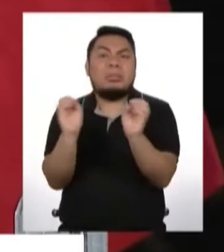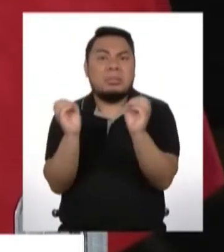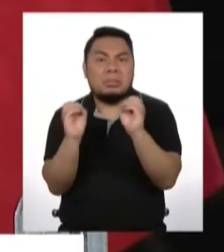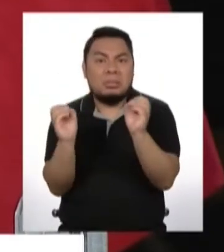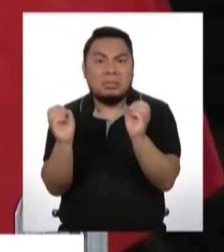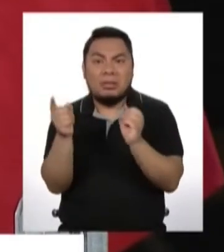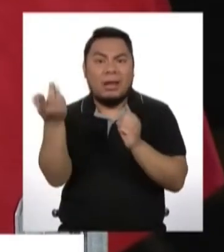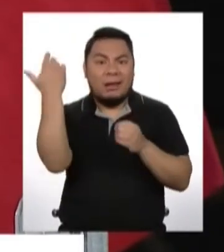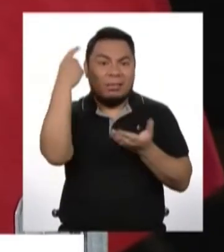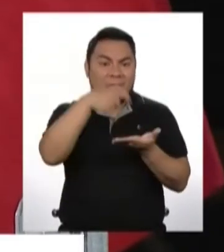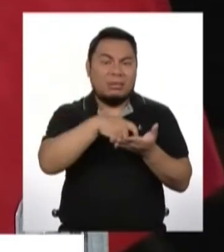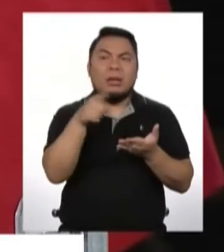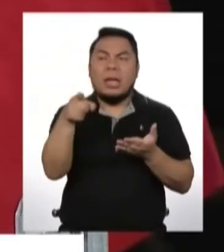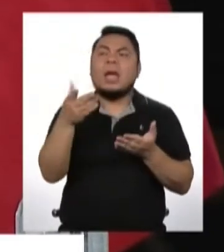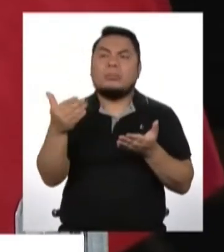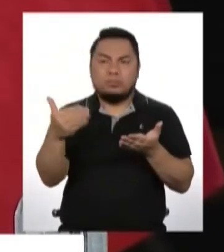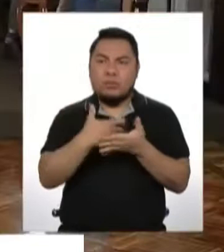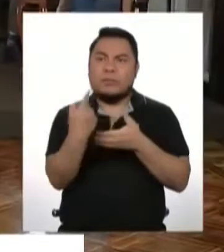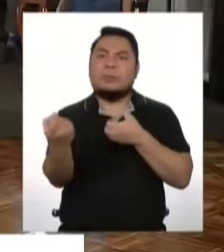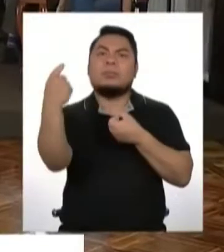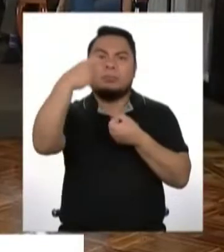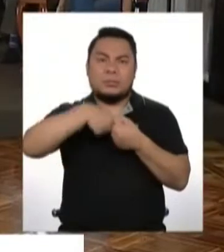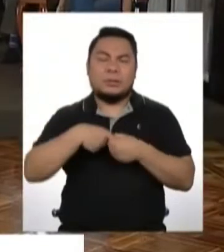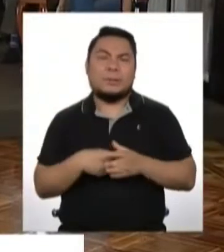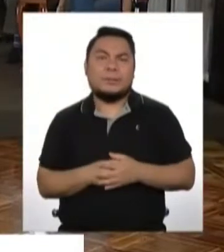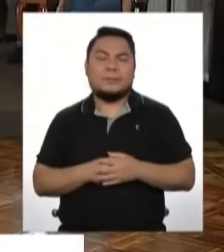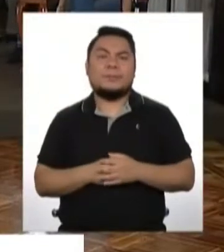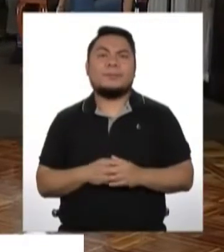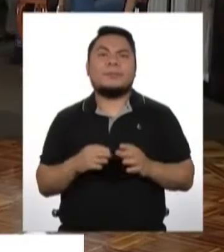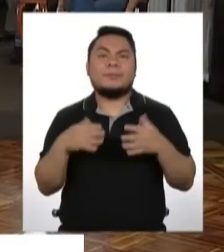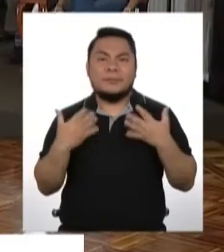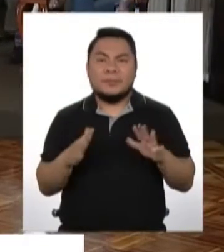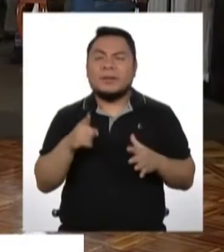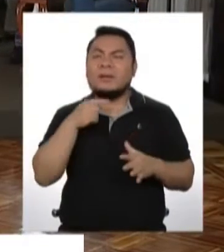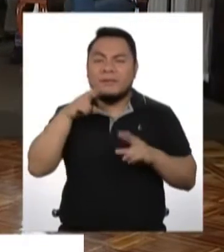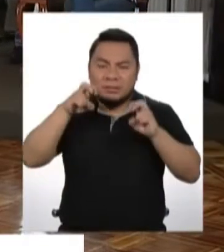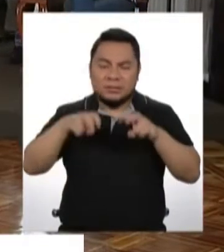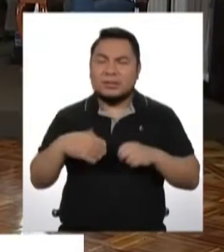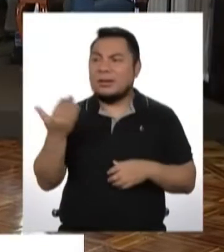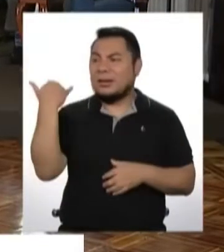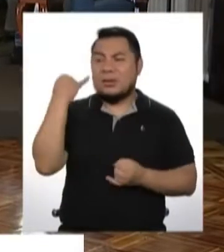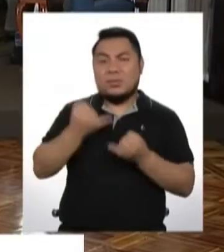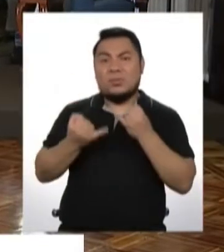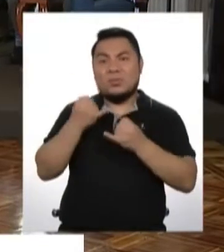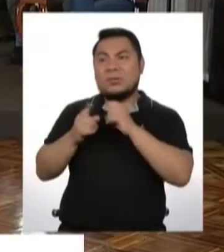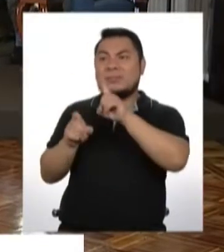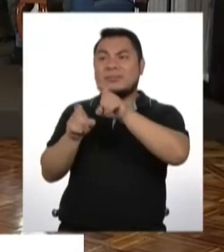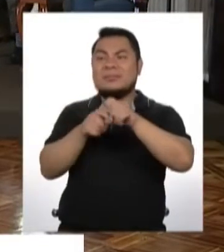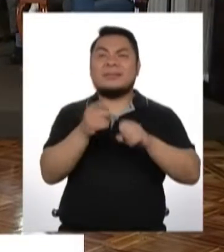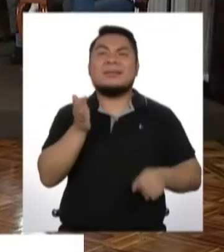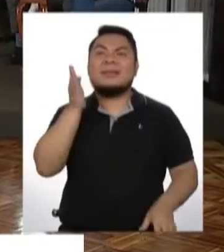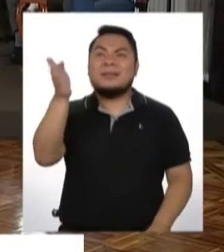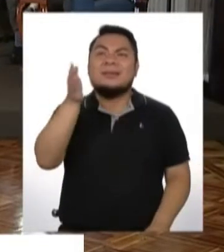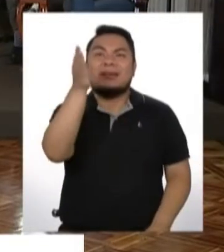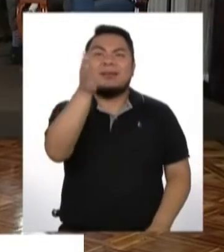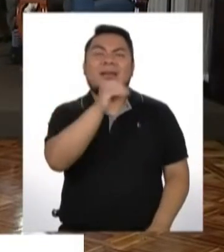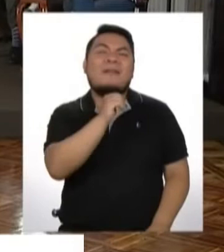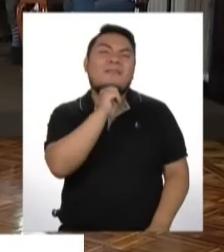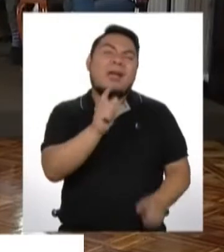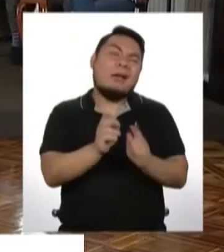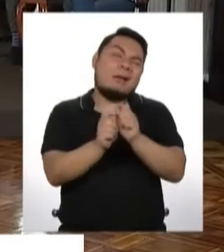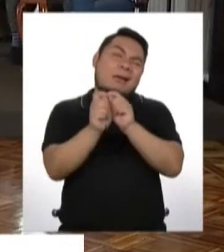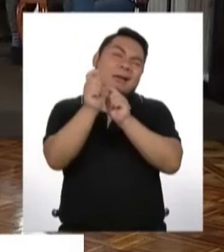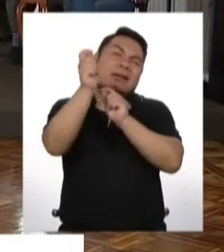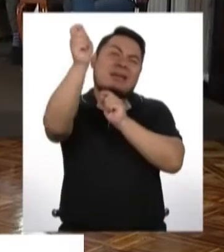estos padrones también puedan ser. Quizás por deficiencia en el último censo, que no llegaron a los hogares más